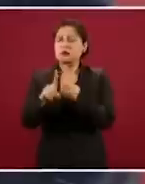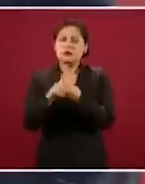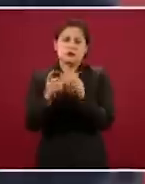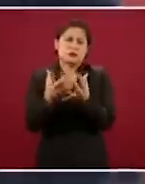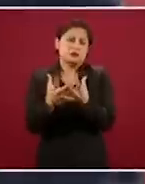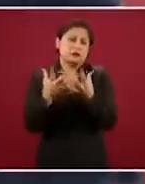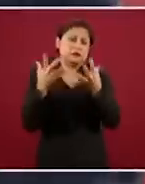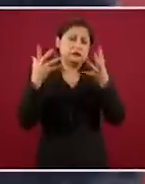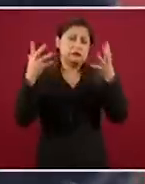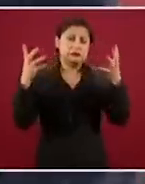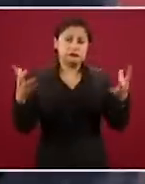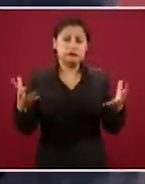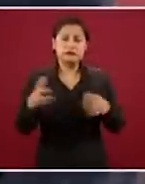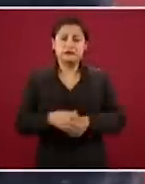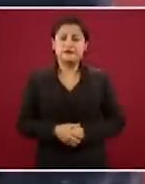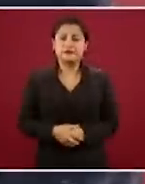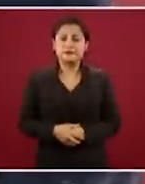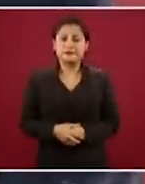y se llegaron a sentir